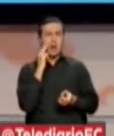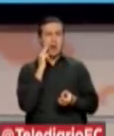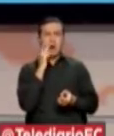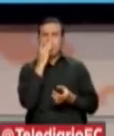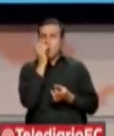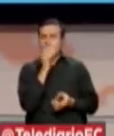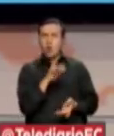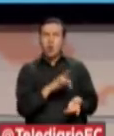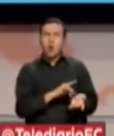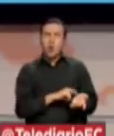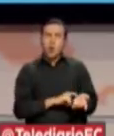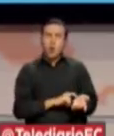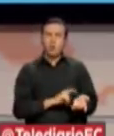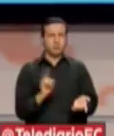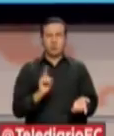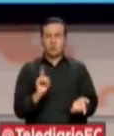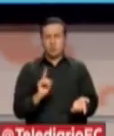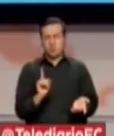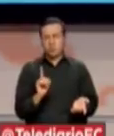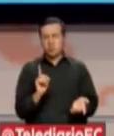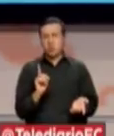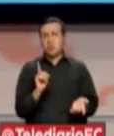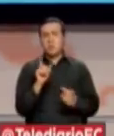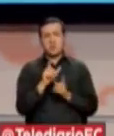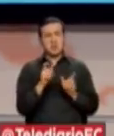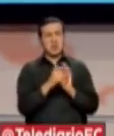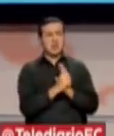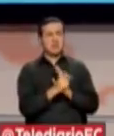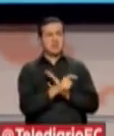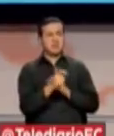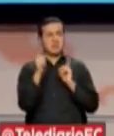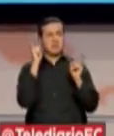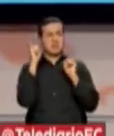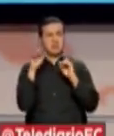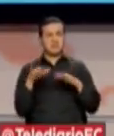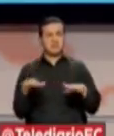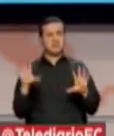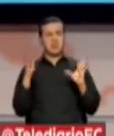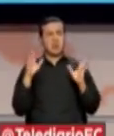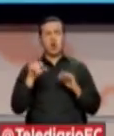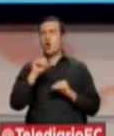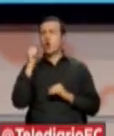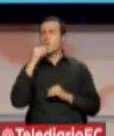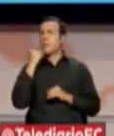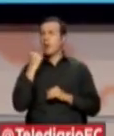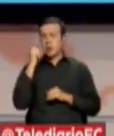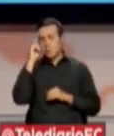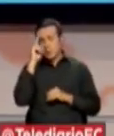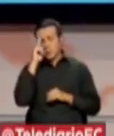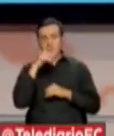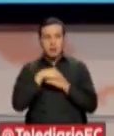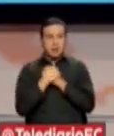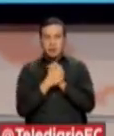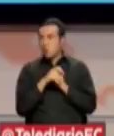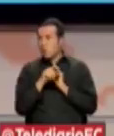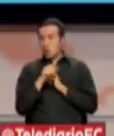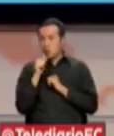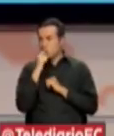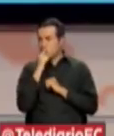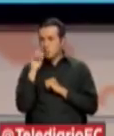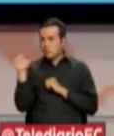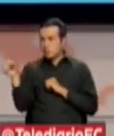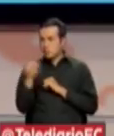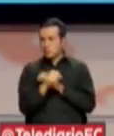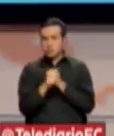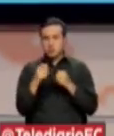como que el que vive allí no está capacitado para gobernar y buscan algunas argucias para favorecer a otros yo